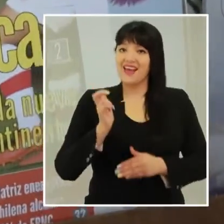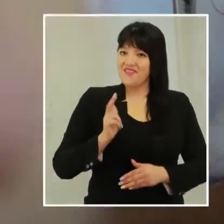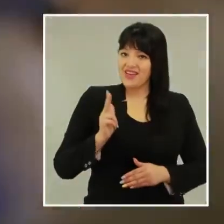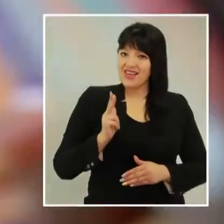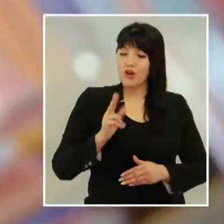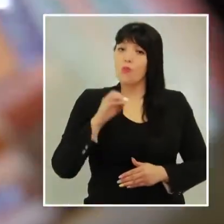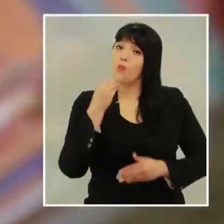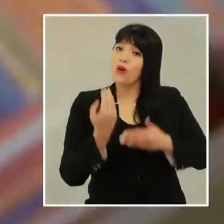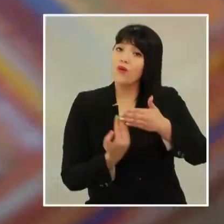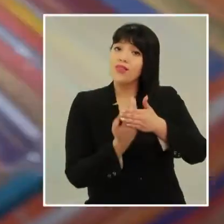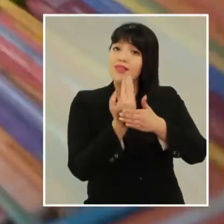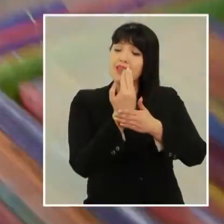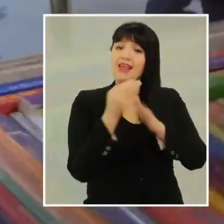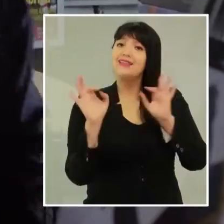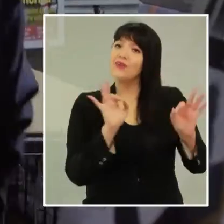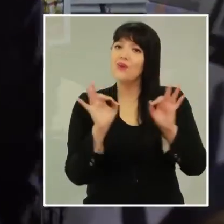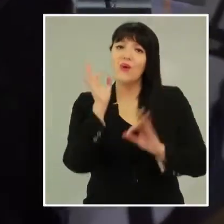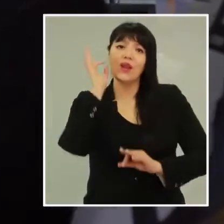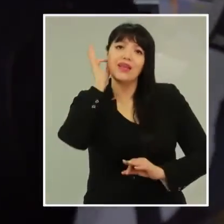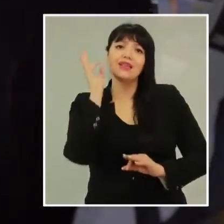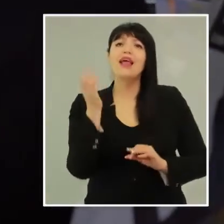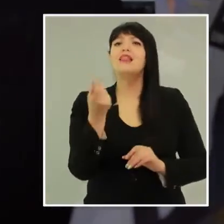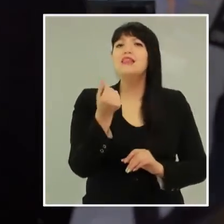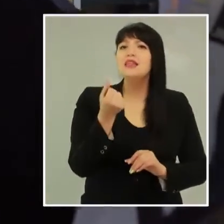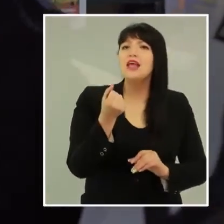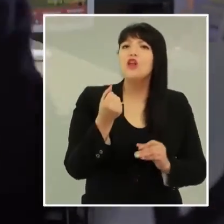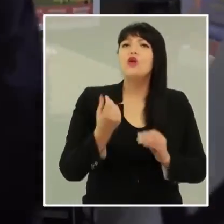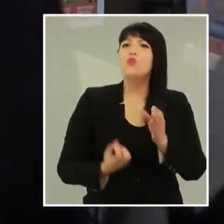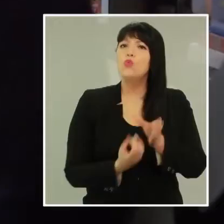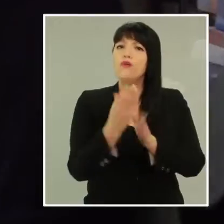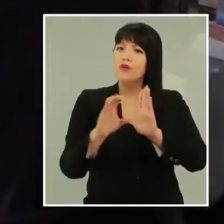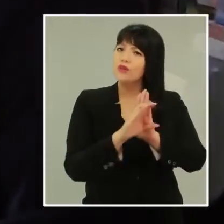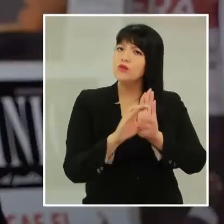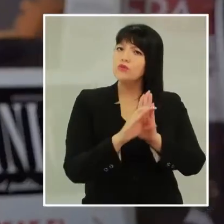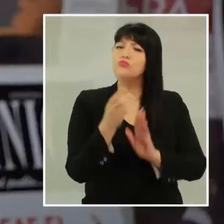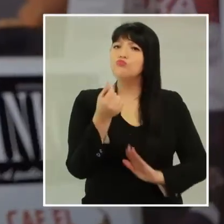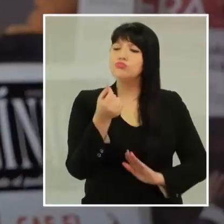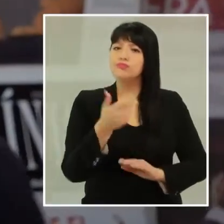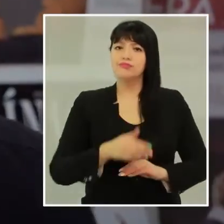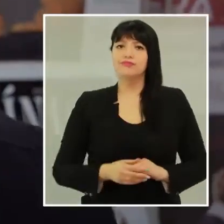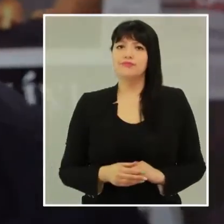Buenos días, caballero. Buenos días, señorita. ¿Cuánto sale la nueva constitución?